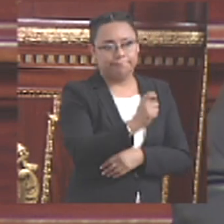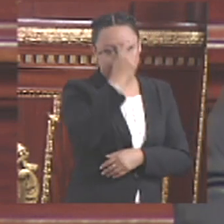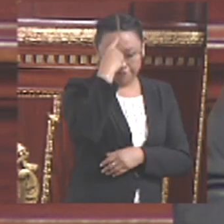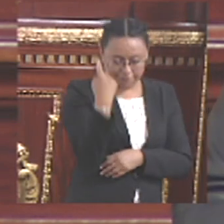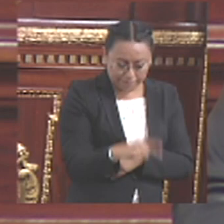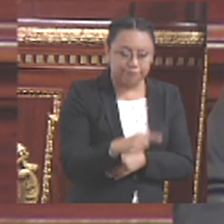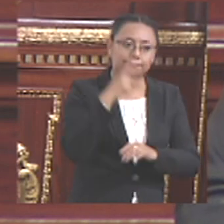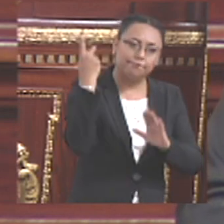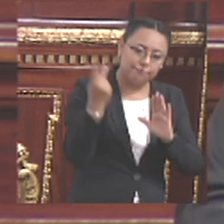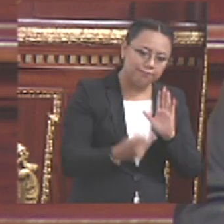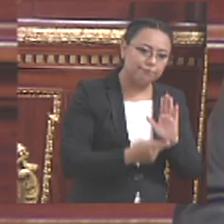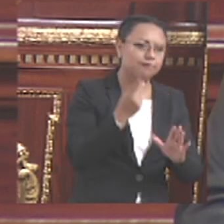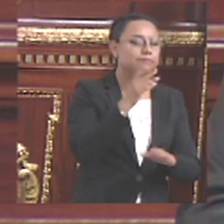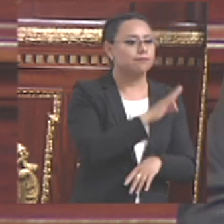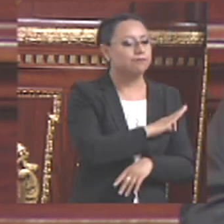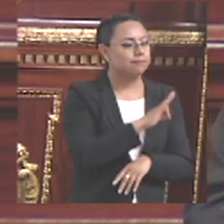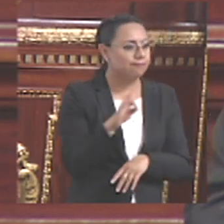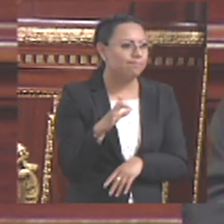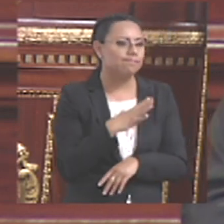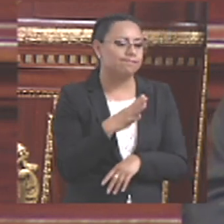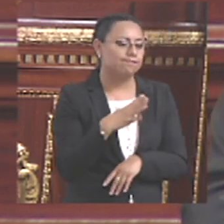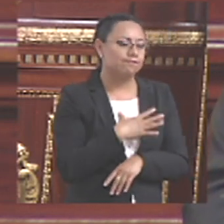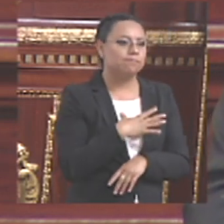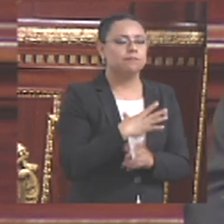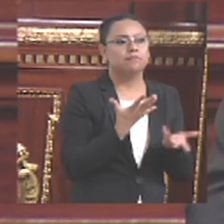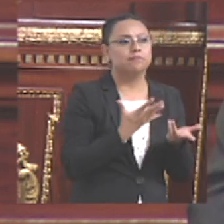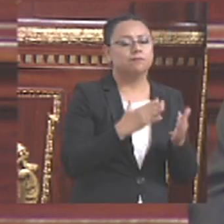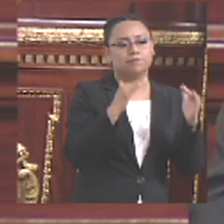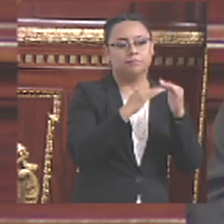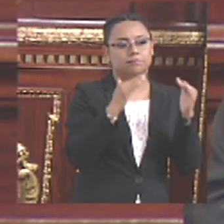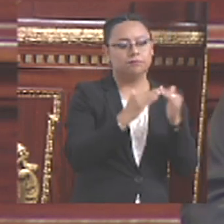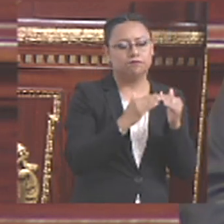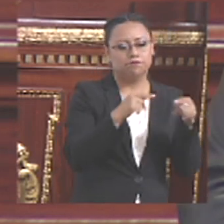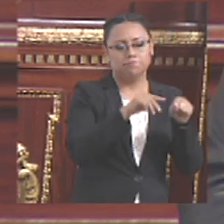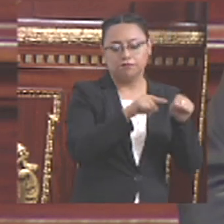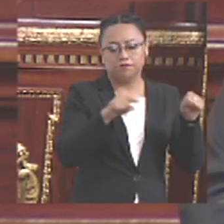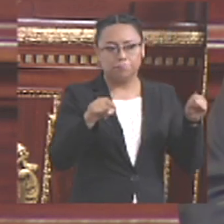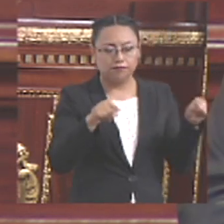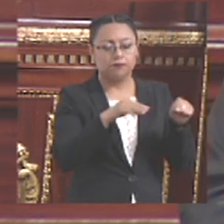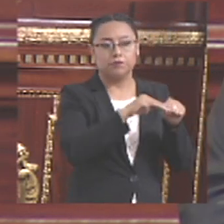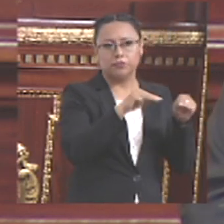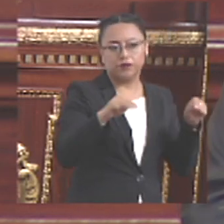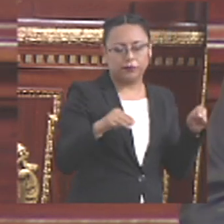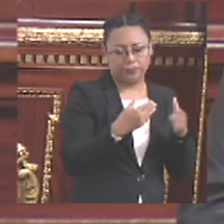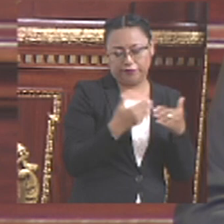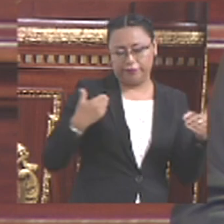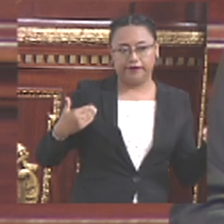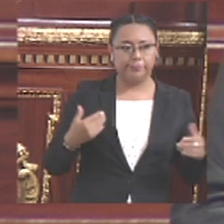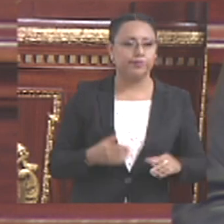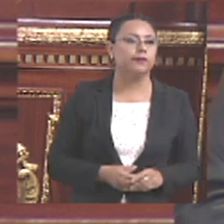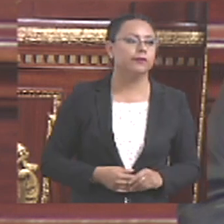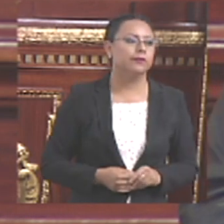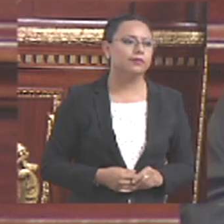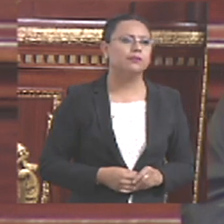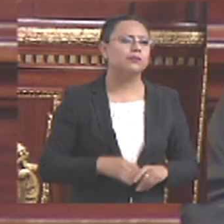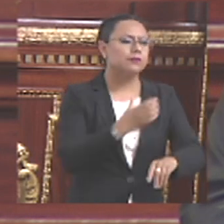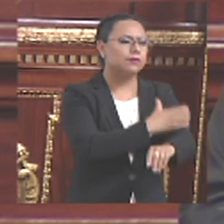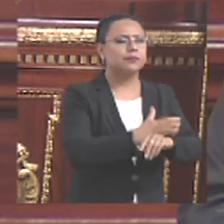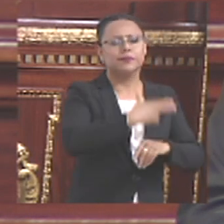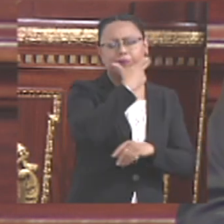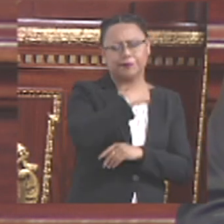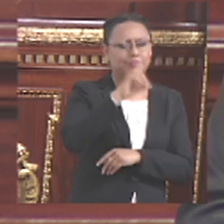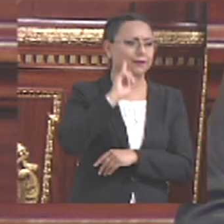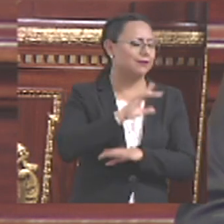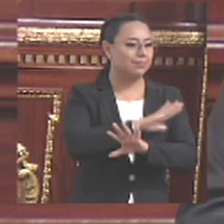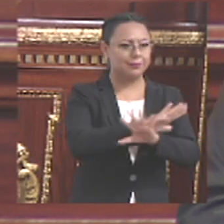las mismas dimensiones de su vivienda. Compañeras y compañeros, la Ciudad de México no soporta más explotación